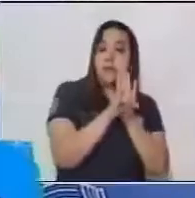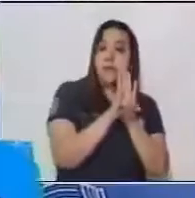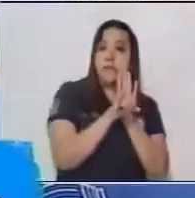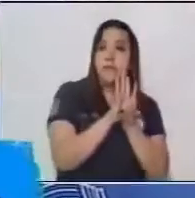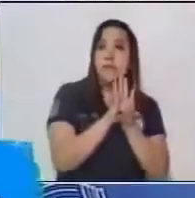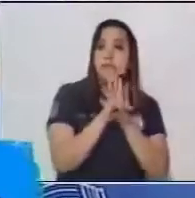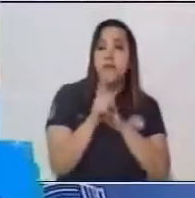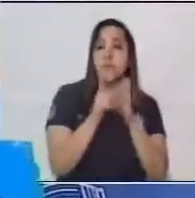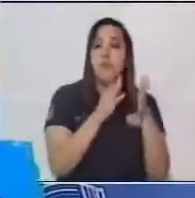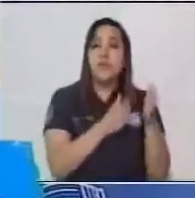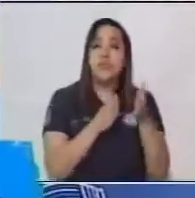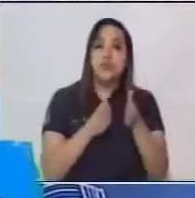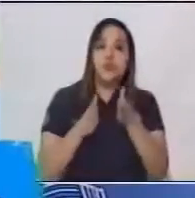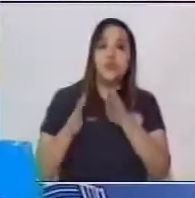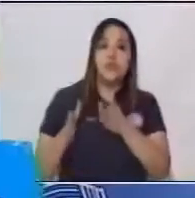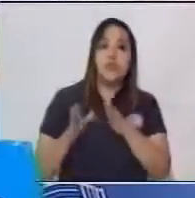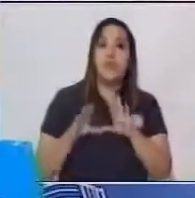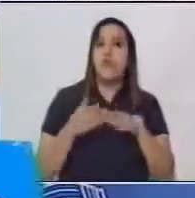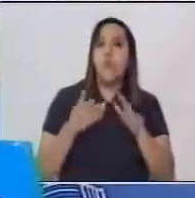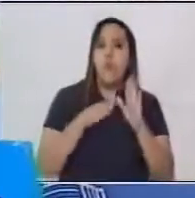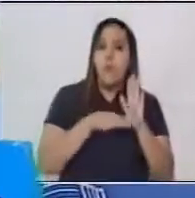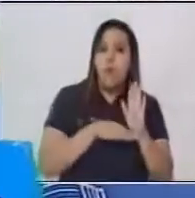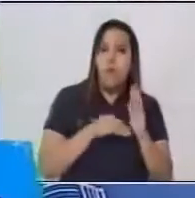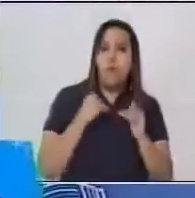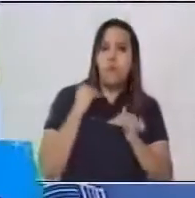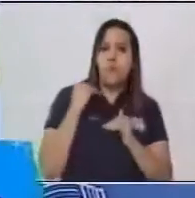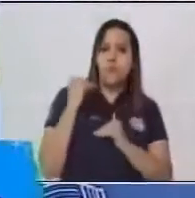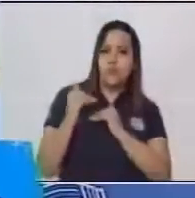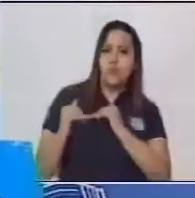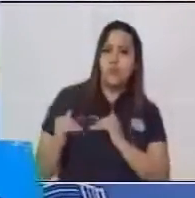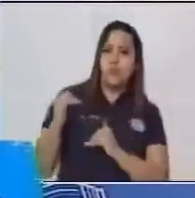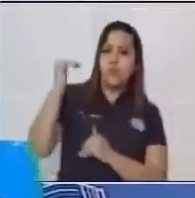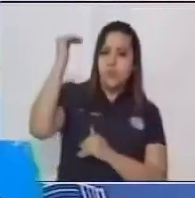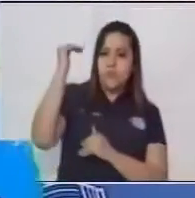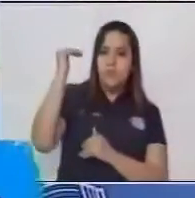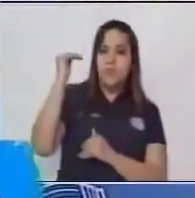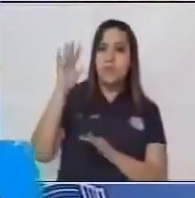sucesión como creciente cuando